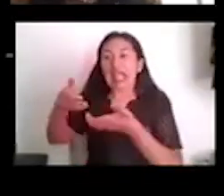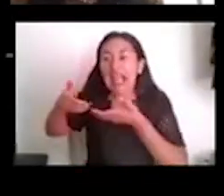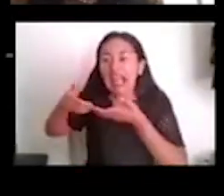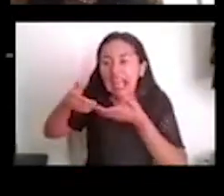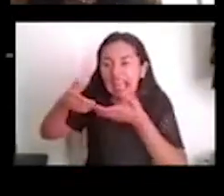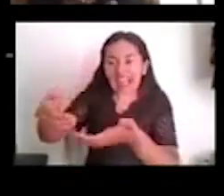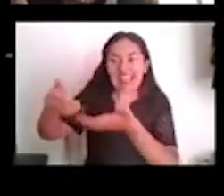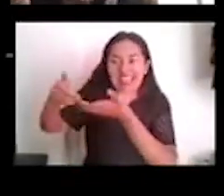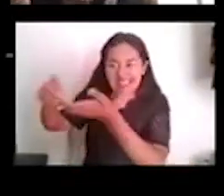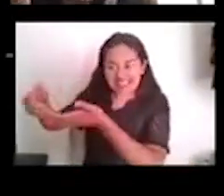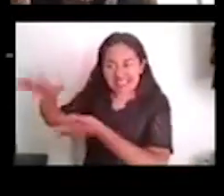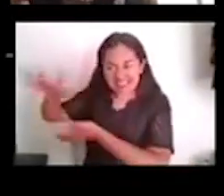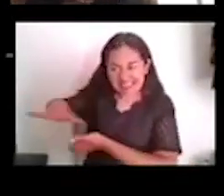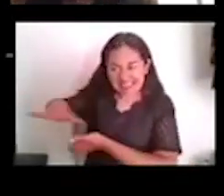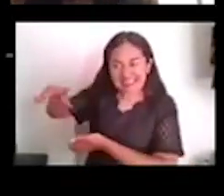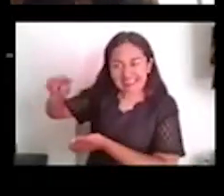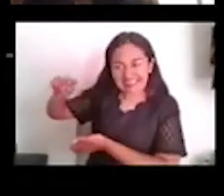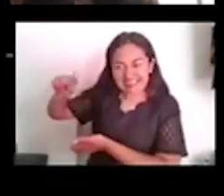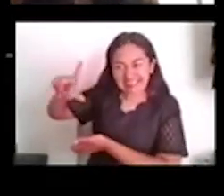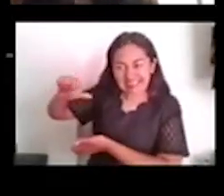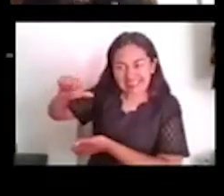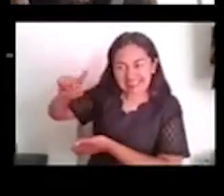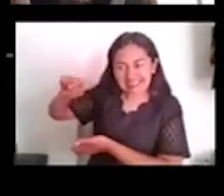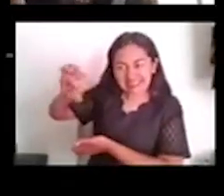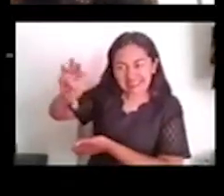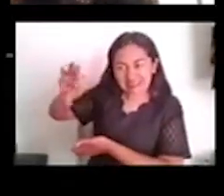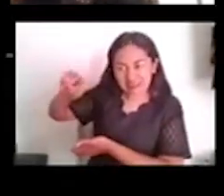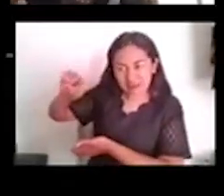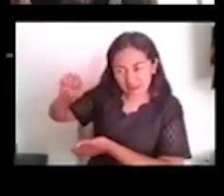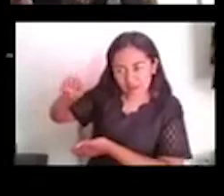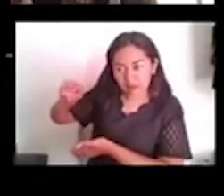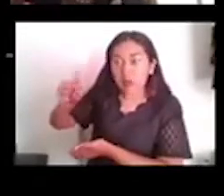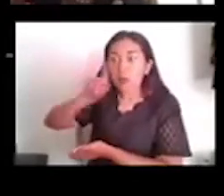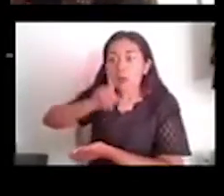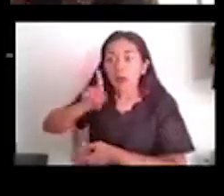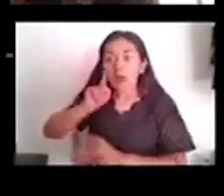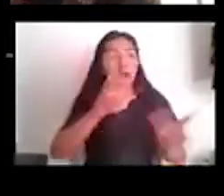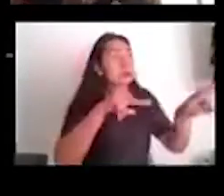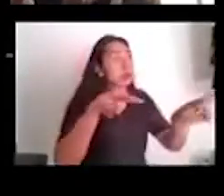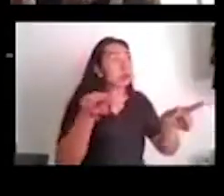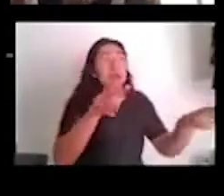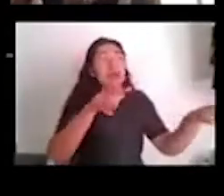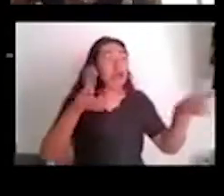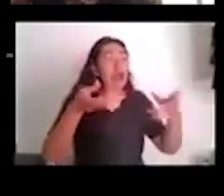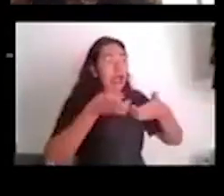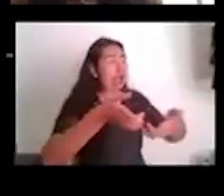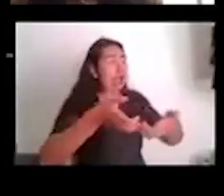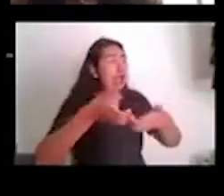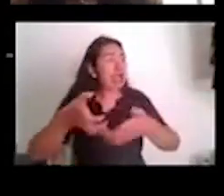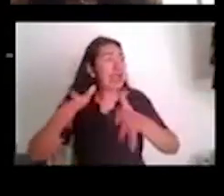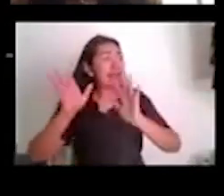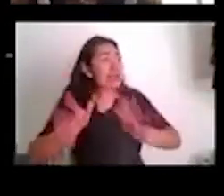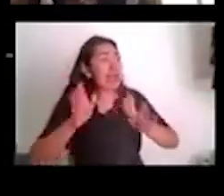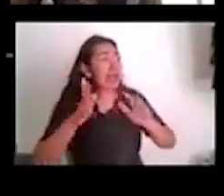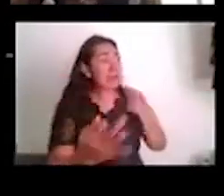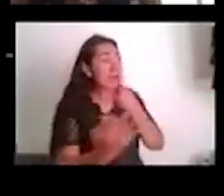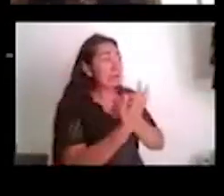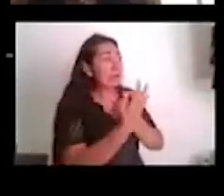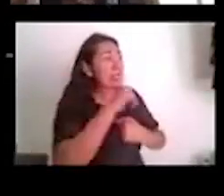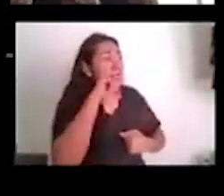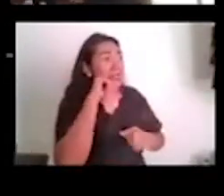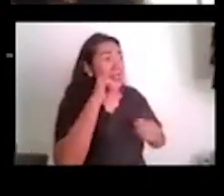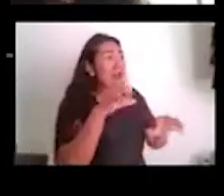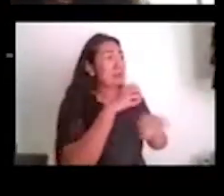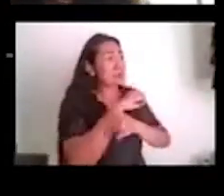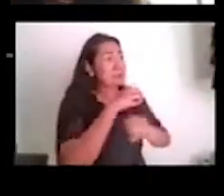de Tlatelolco, y las mujeres desesperadas, viendo que ya quedaron calles sin protección, que ya los